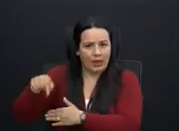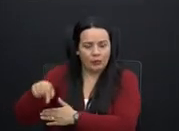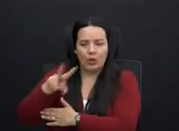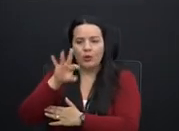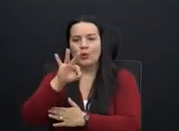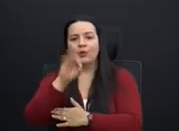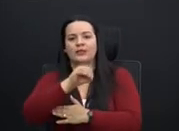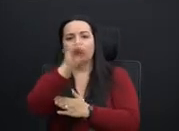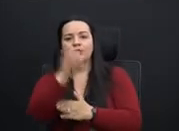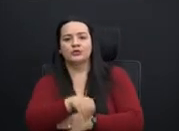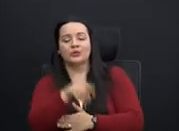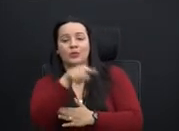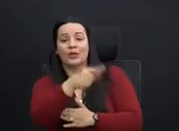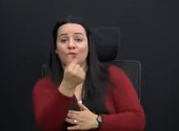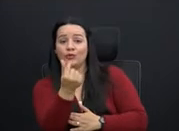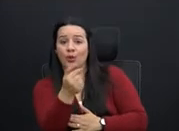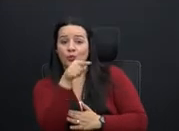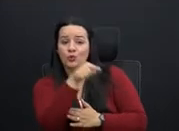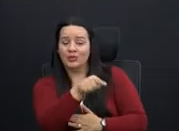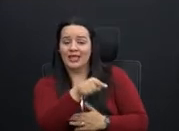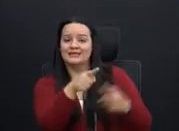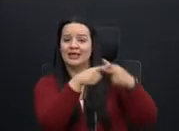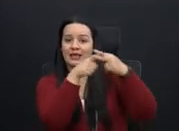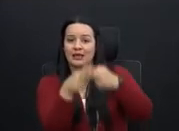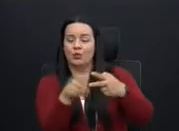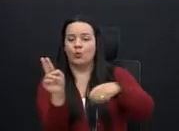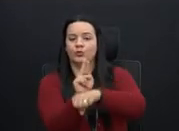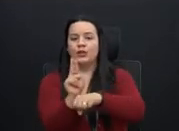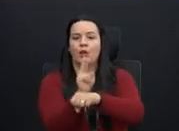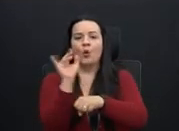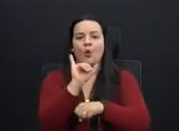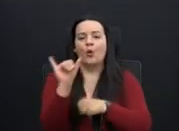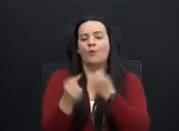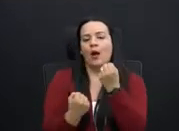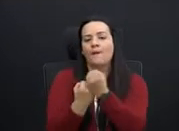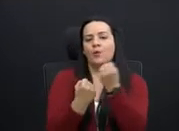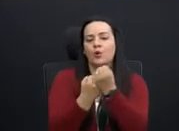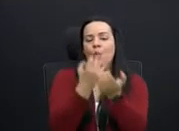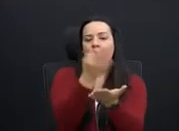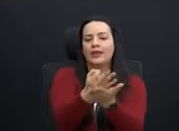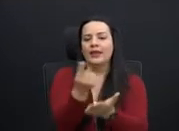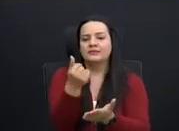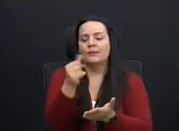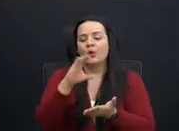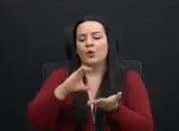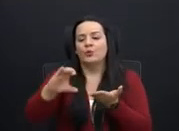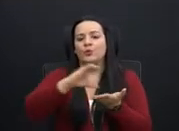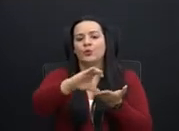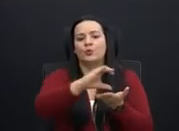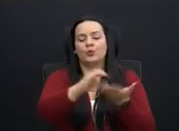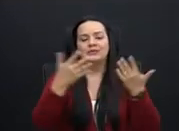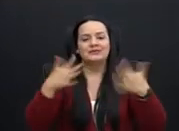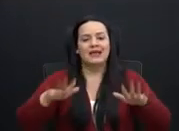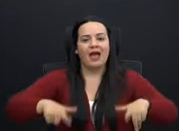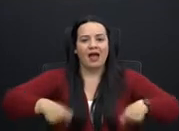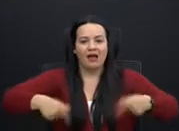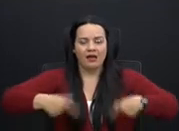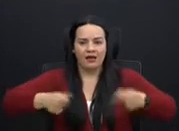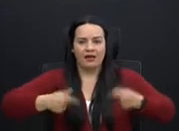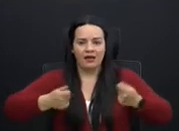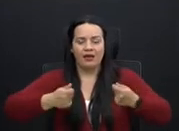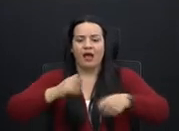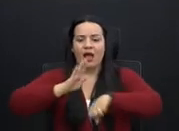los recursos de este crédito sean utilizados como apoyo del financiamiento de los rubros de gasto ya autorizados en la Ley